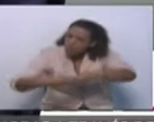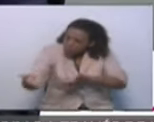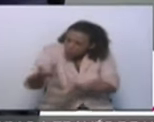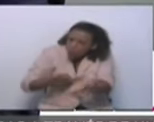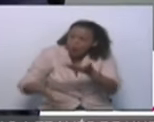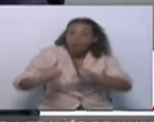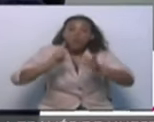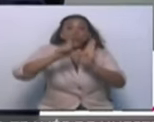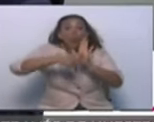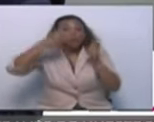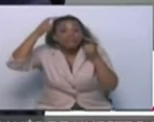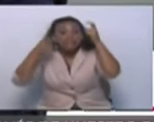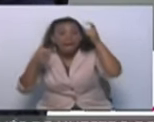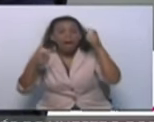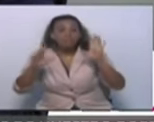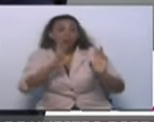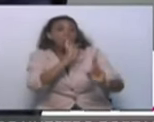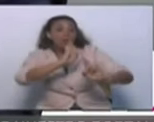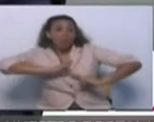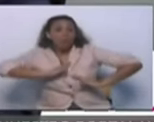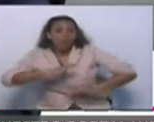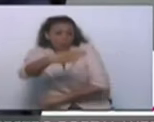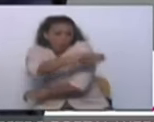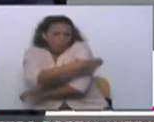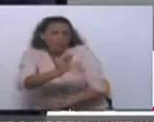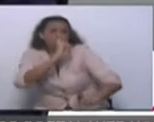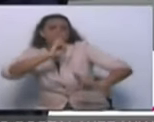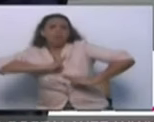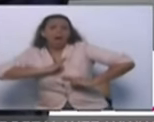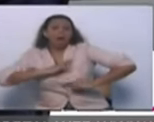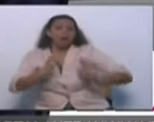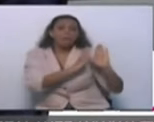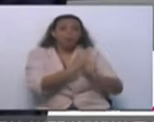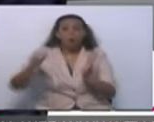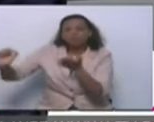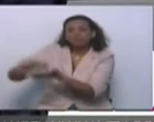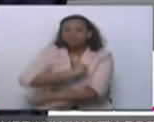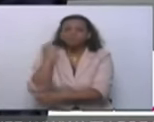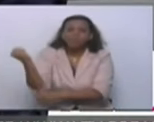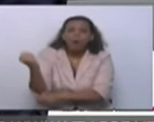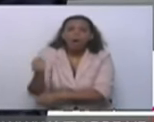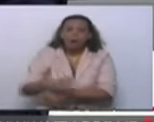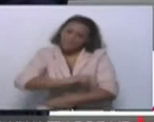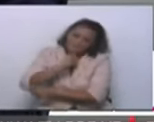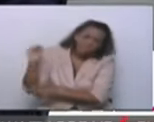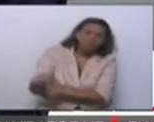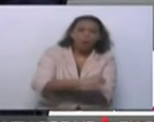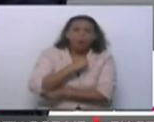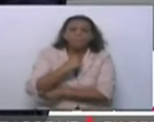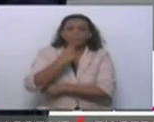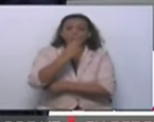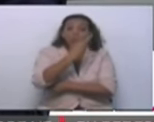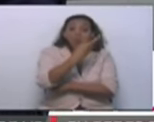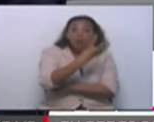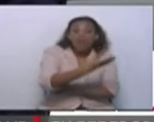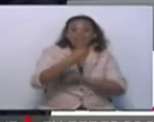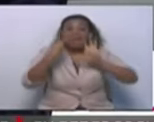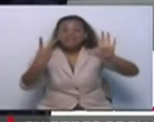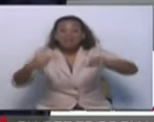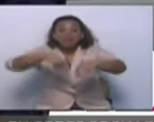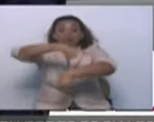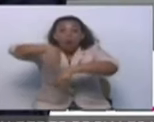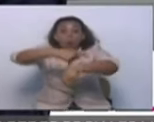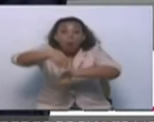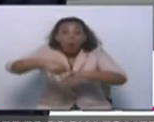el comandante Chávez, tú sabes cómo le respondió la oligarquía. Montó un plan y lo derrocó. 47 horas fue derrocado. Lo iban a